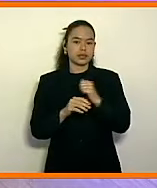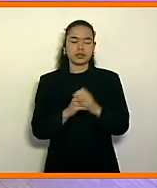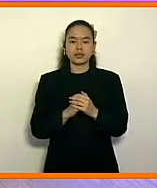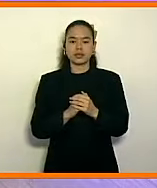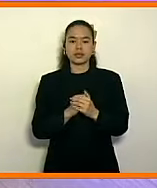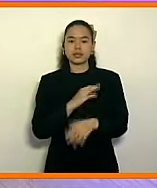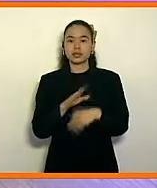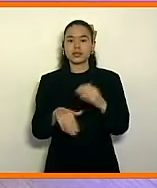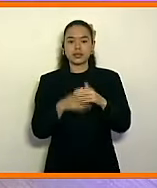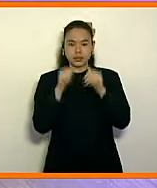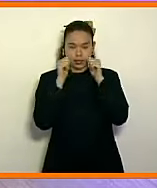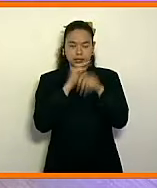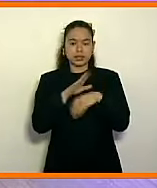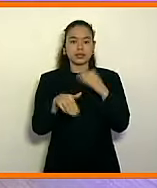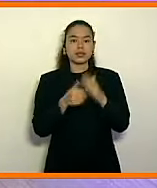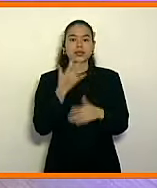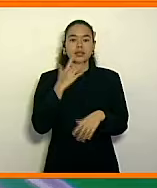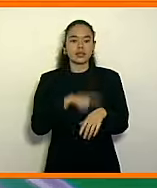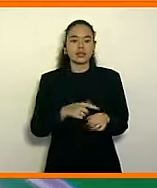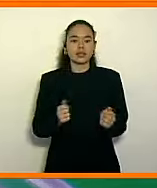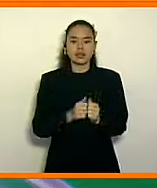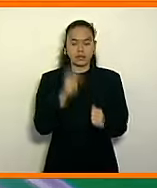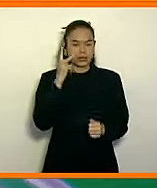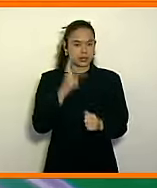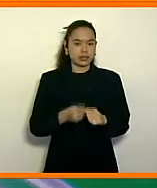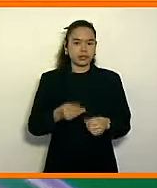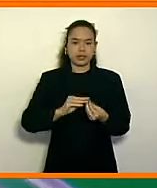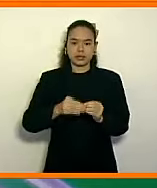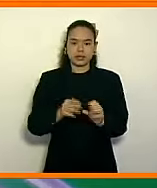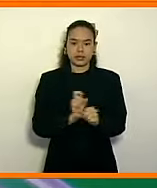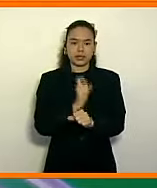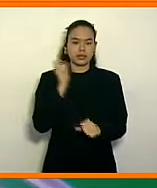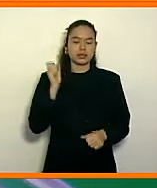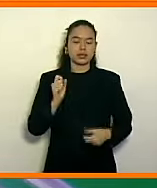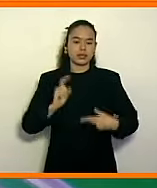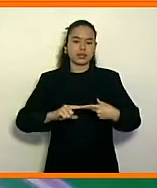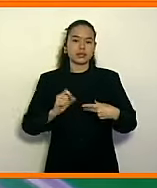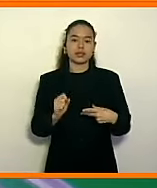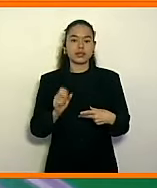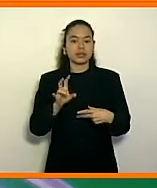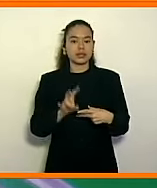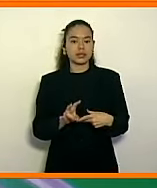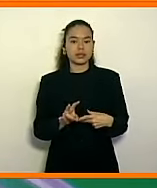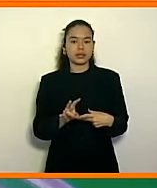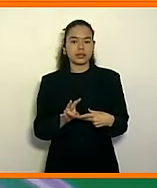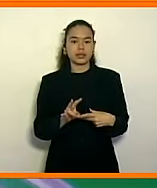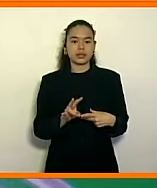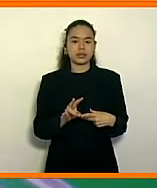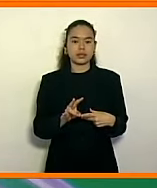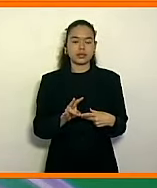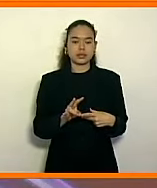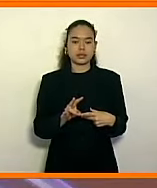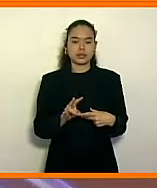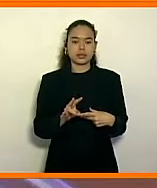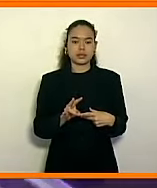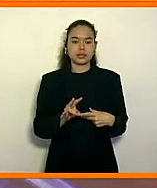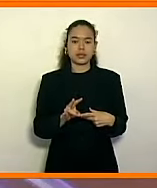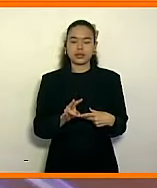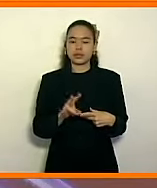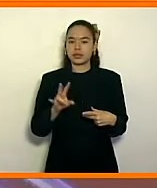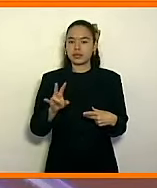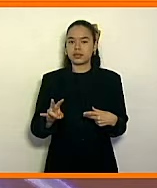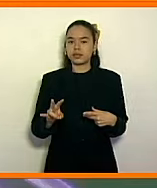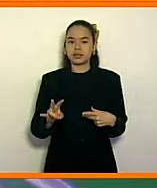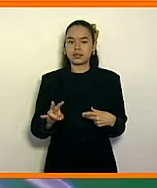premiados. Atentos y mucha suerte porque en tu primera posición tu primer dígito es 7. Tu segundo dígito, 7.